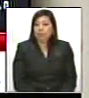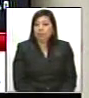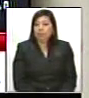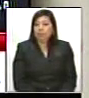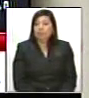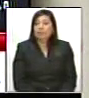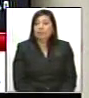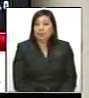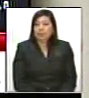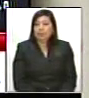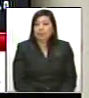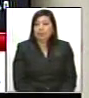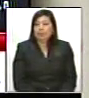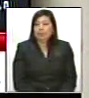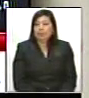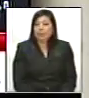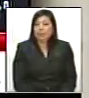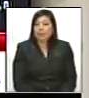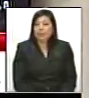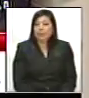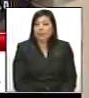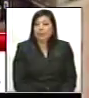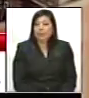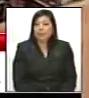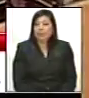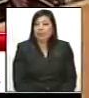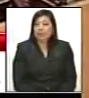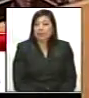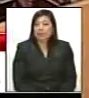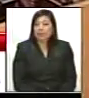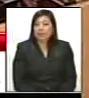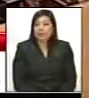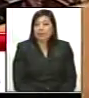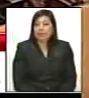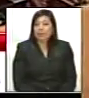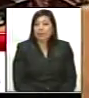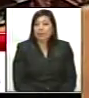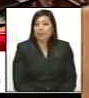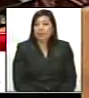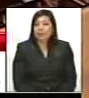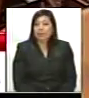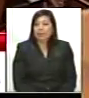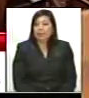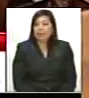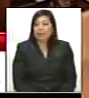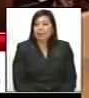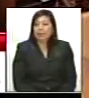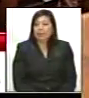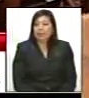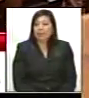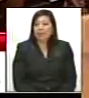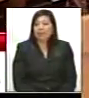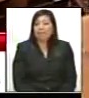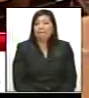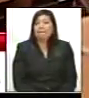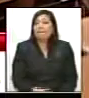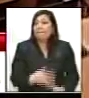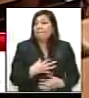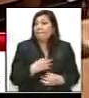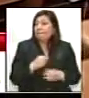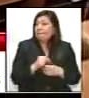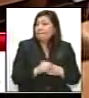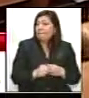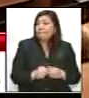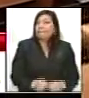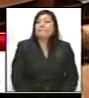muy bien no nos hizo votar decíamos el proyecto de ley 15 76 que propone declarar de interés nacional el